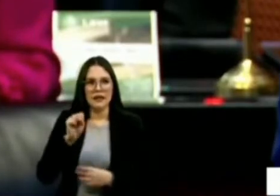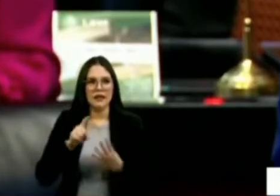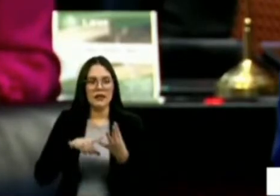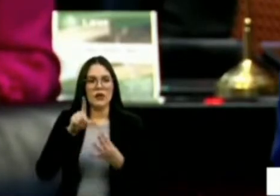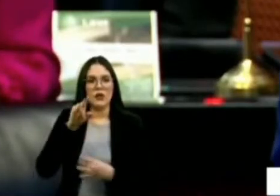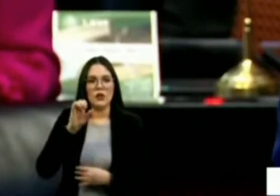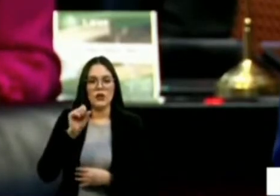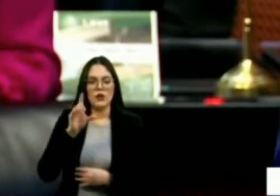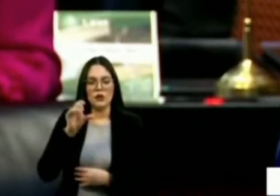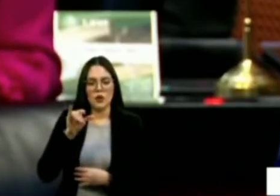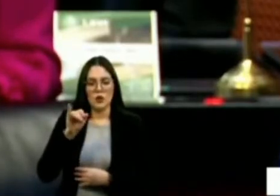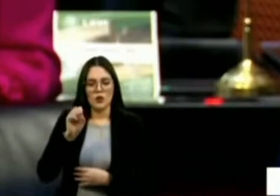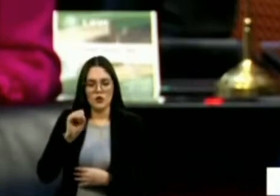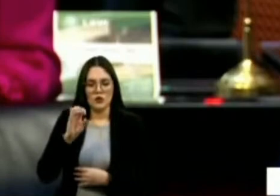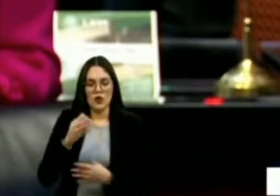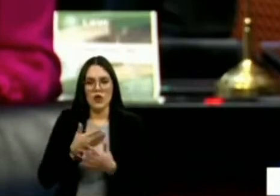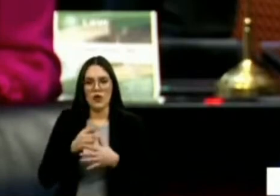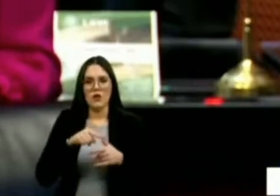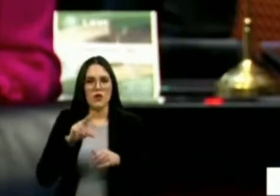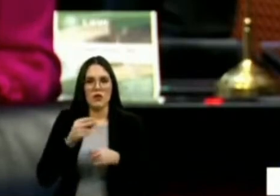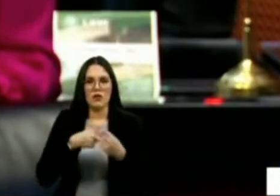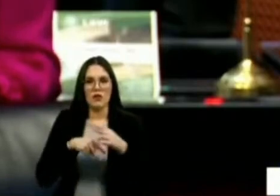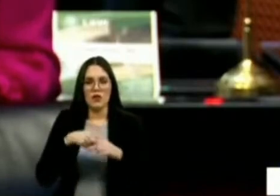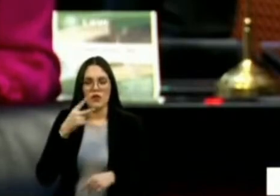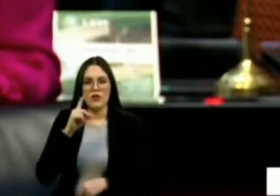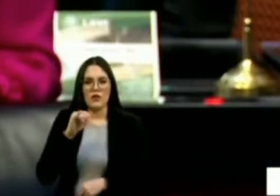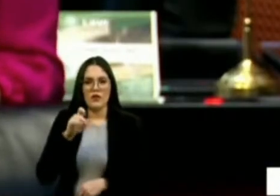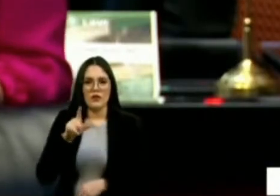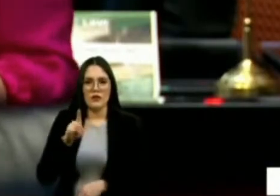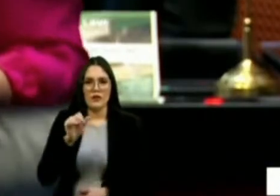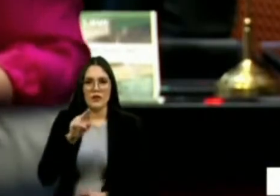Colosio y el ausente Daniel Barreda.